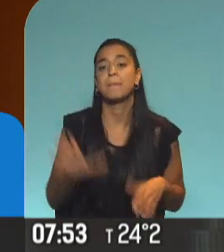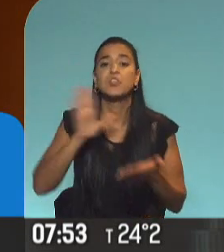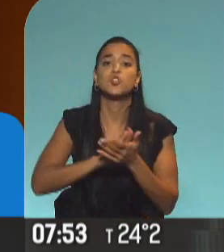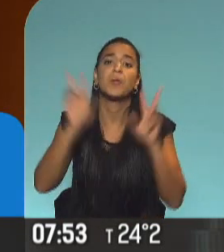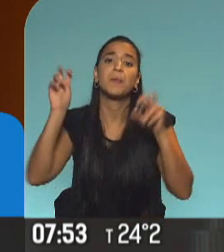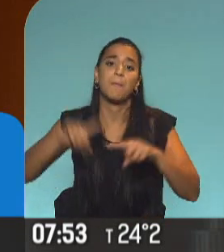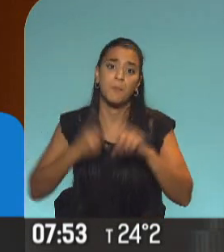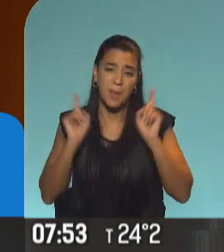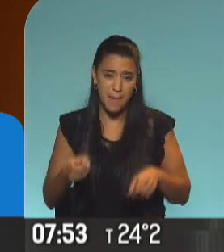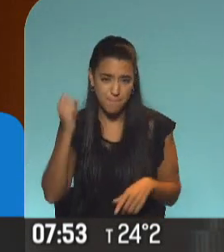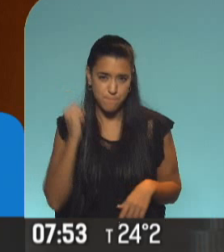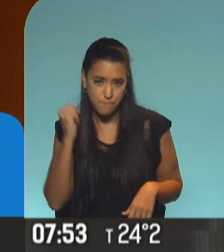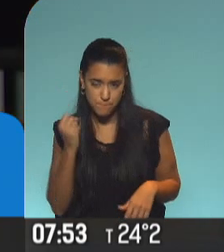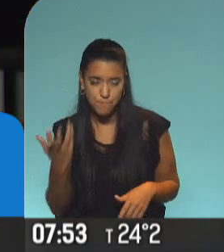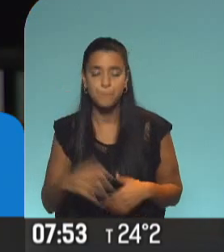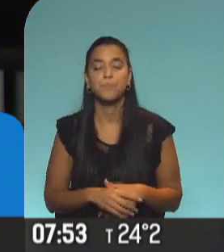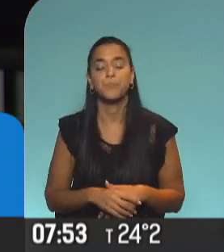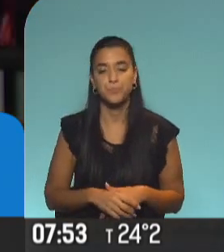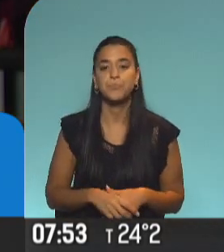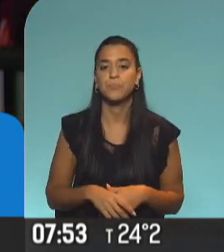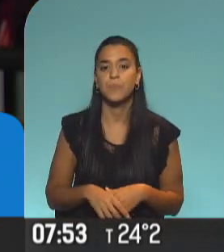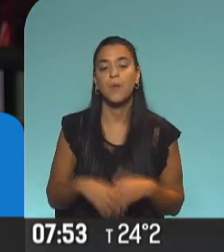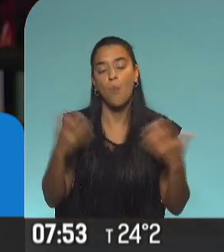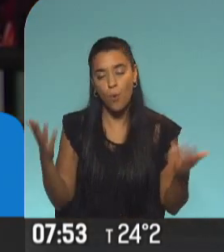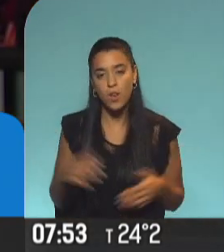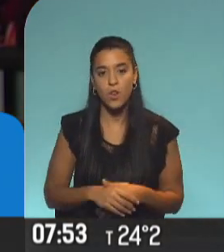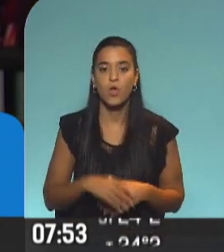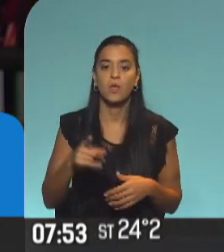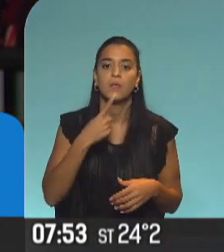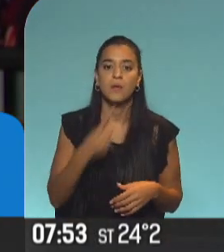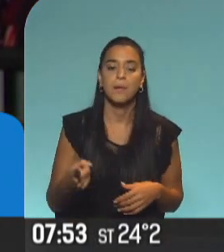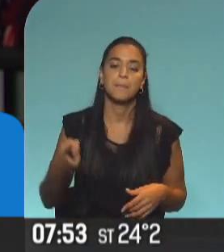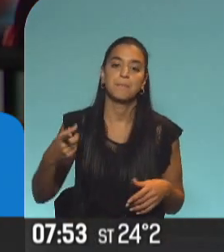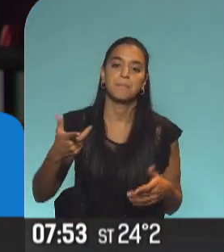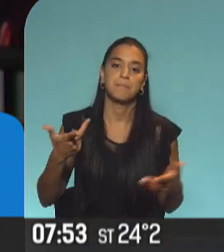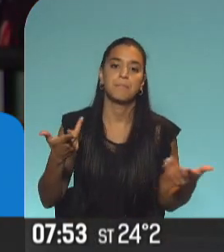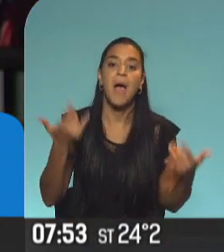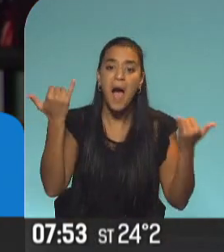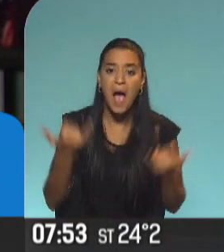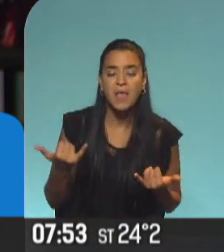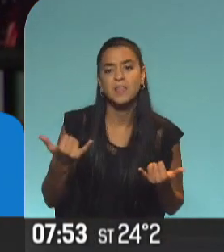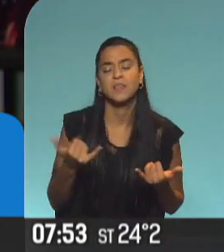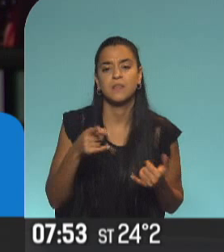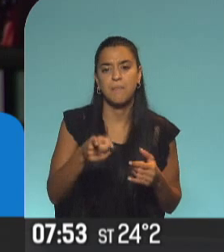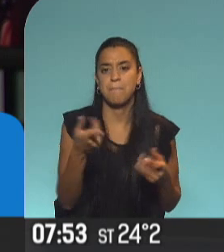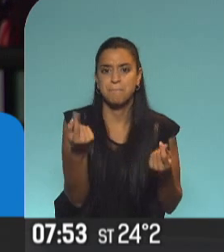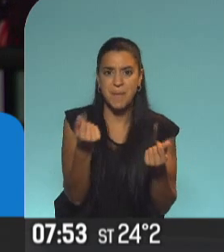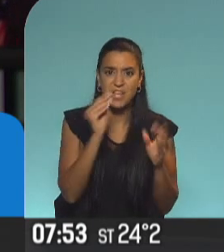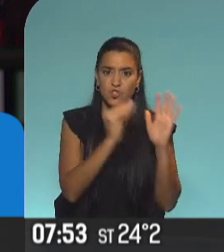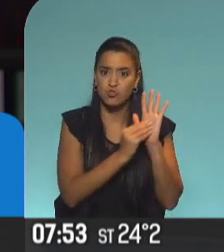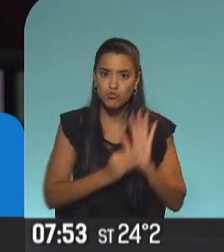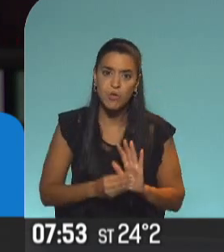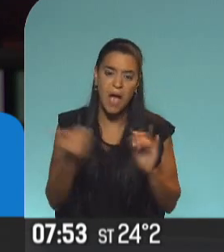sobre la gestión económica, precisamente. Bueno, claro, desde corporaciones de medios hasta corporaciones, los formadores de precios, es una